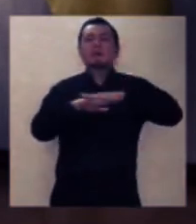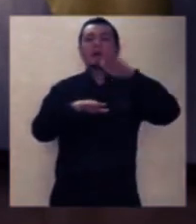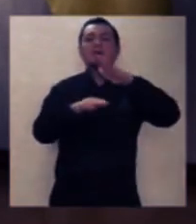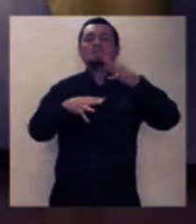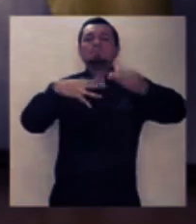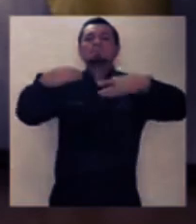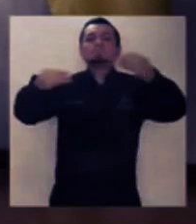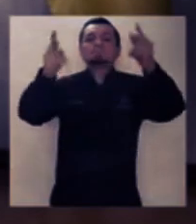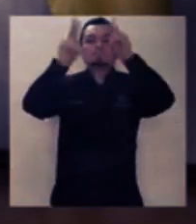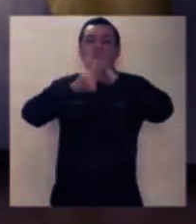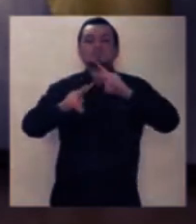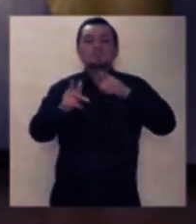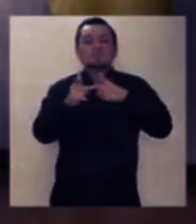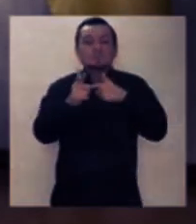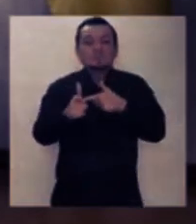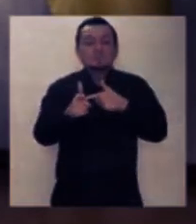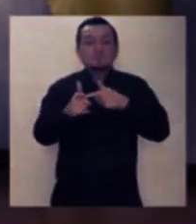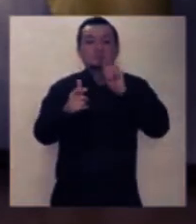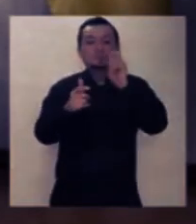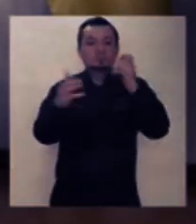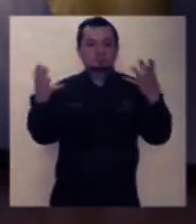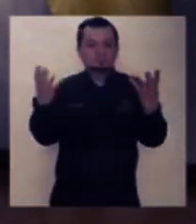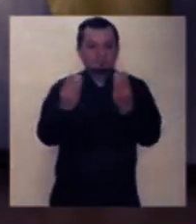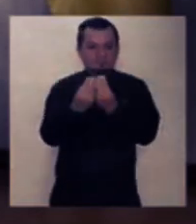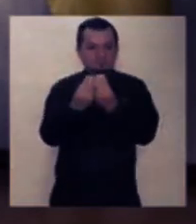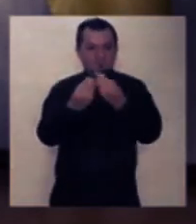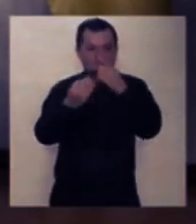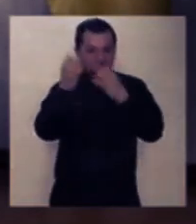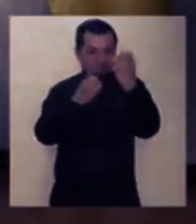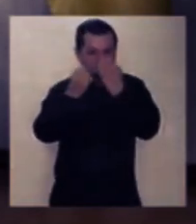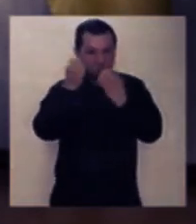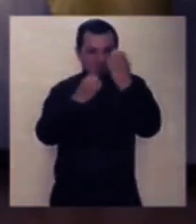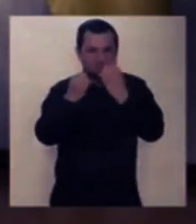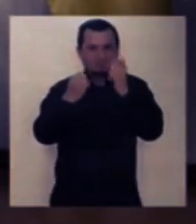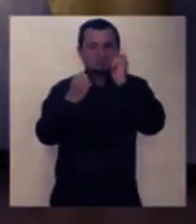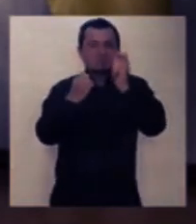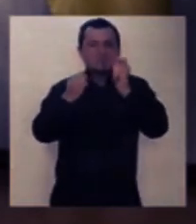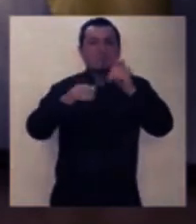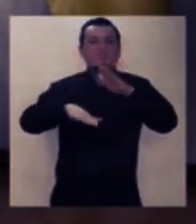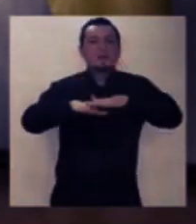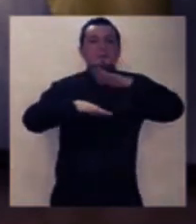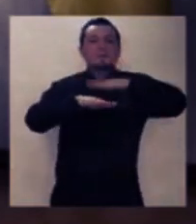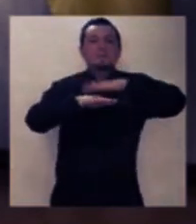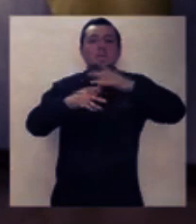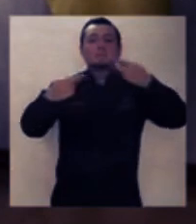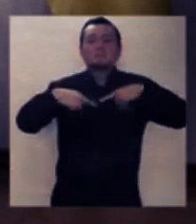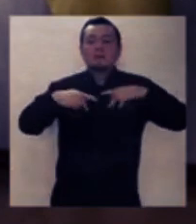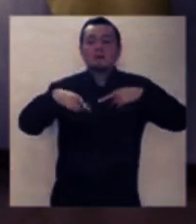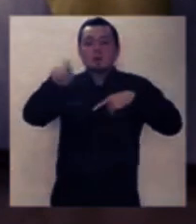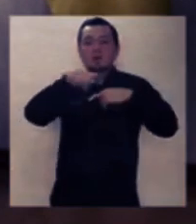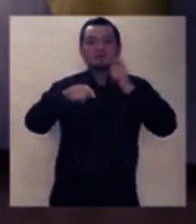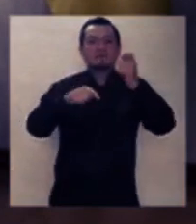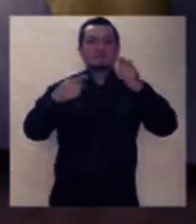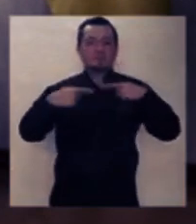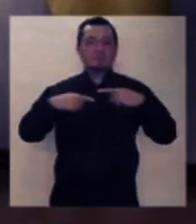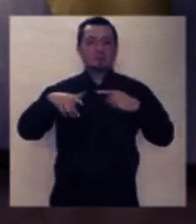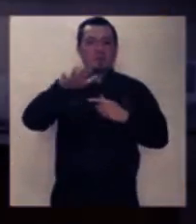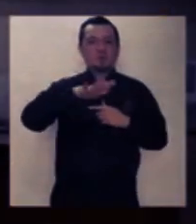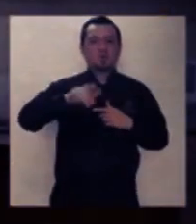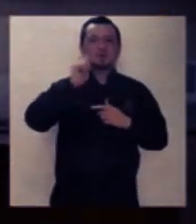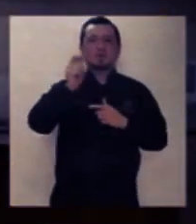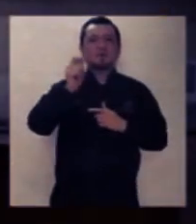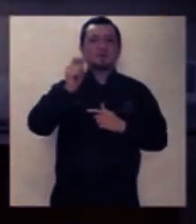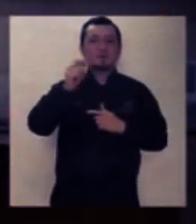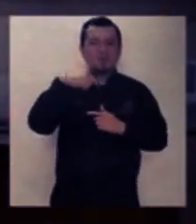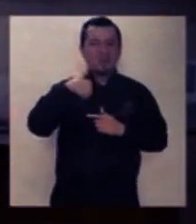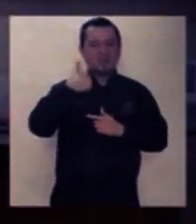cadena de contagios para estar en condiciones de continuar con la siguiente fase de la reactivación sin elevar el nivel de riesgo para la población.